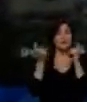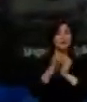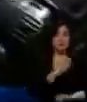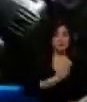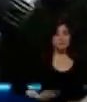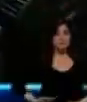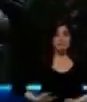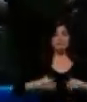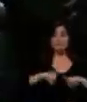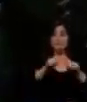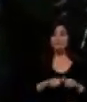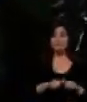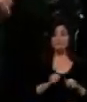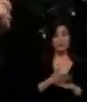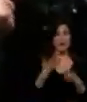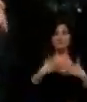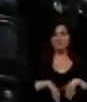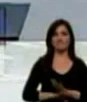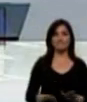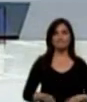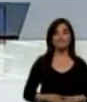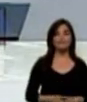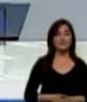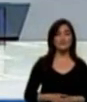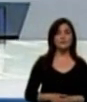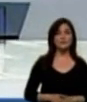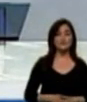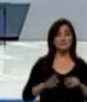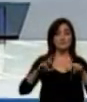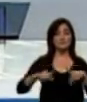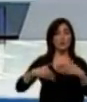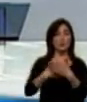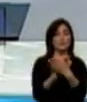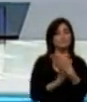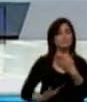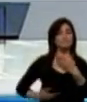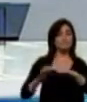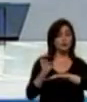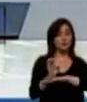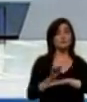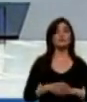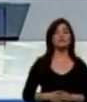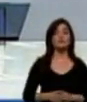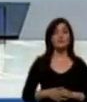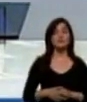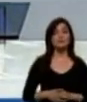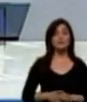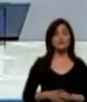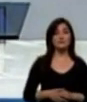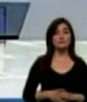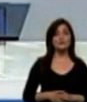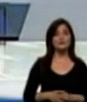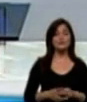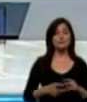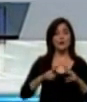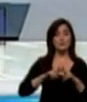mando. Ana María Cañizares, 24 horas. Lenín Moreno asumió como nuevo presidente de la República y enseguida empezó